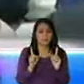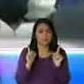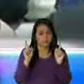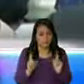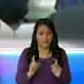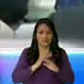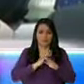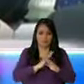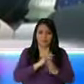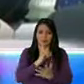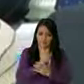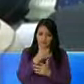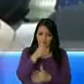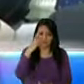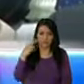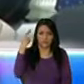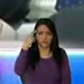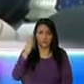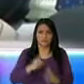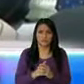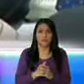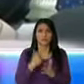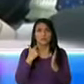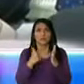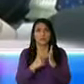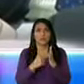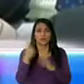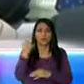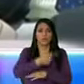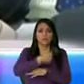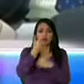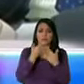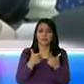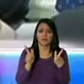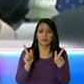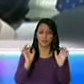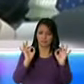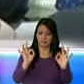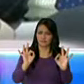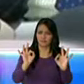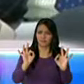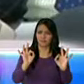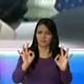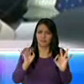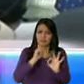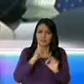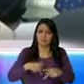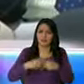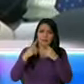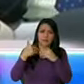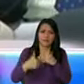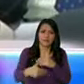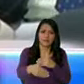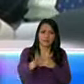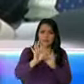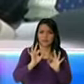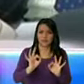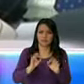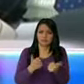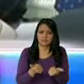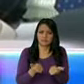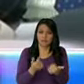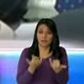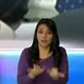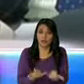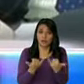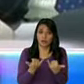Nosotros decimos un día de libertad para los colaboradores por una vida en libertad. Bien vale que el día de hoy,